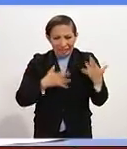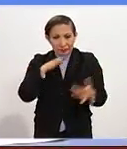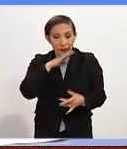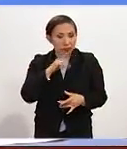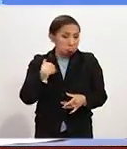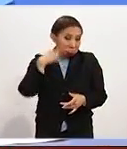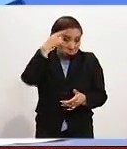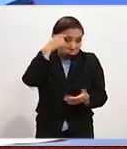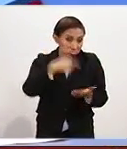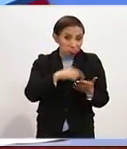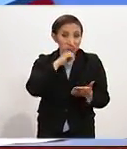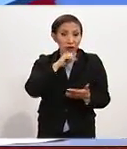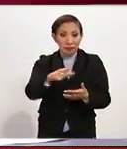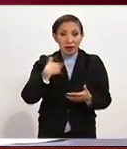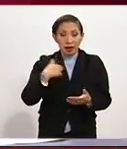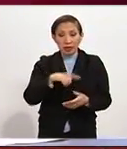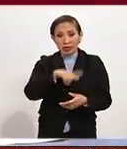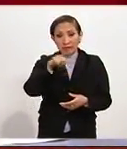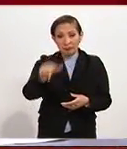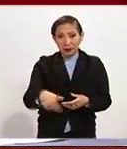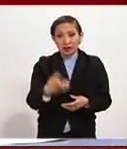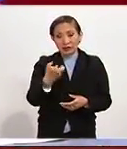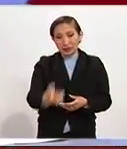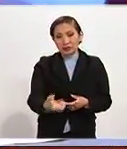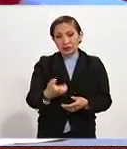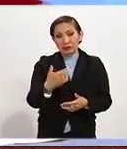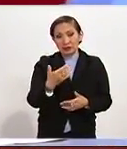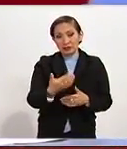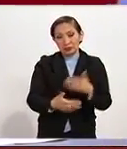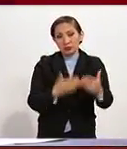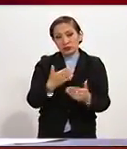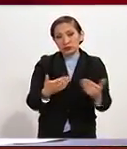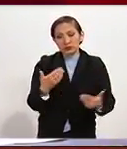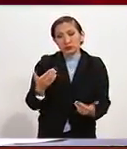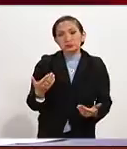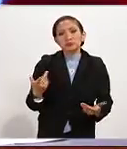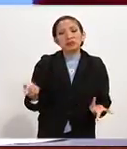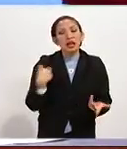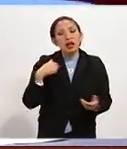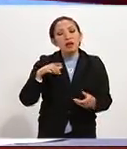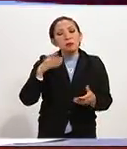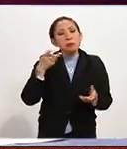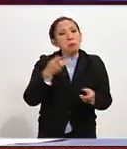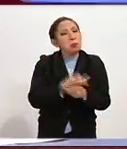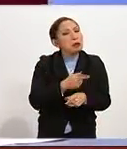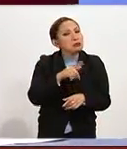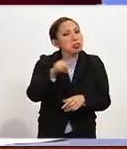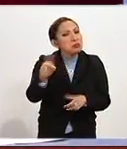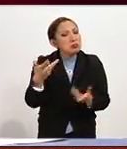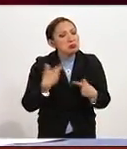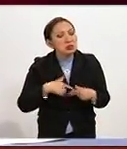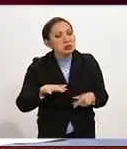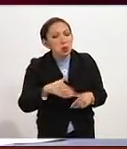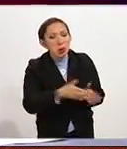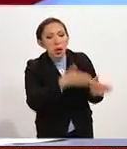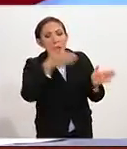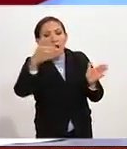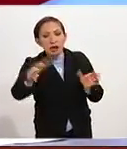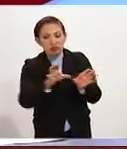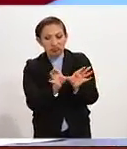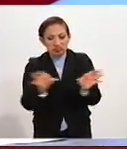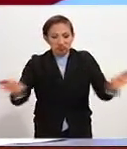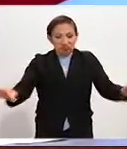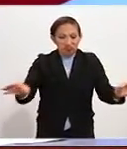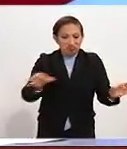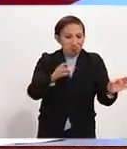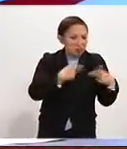Supongo también que estará casada después de este proceso. ¿Cómo crees que vaya a reaccionar la ciudadanía ante esta división,